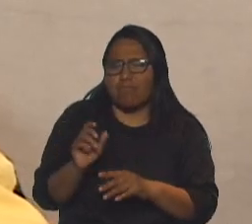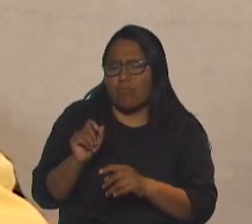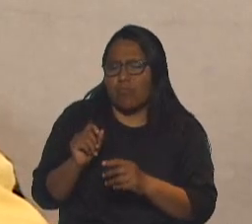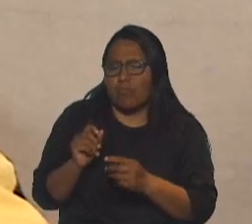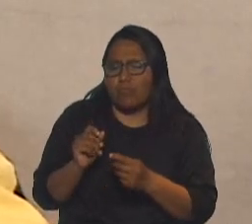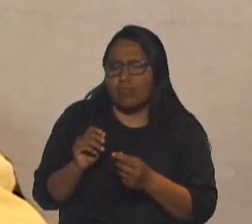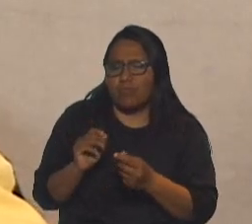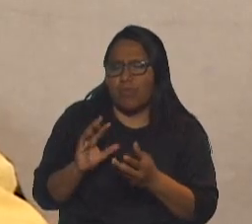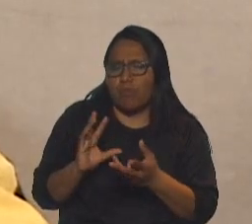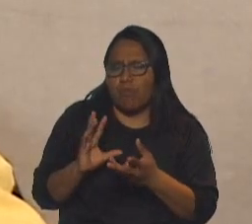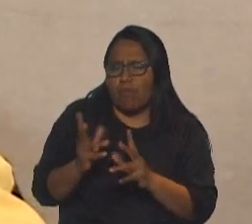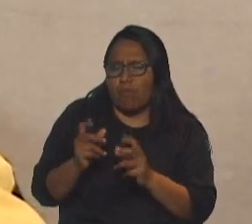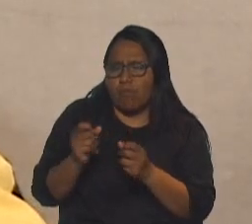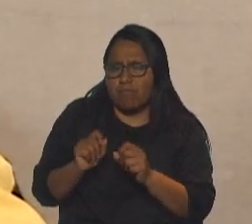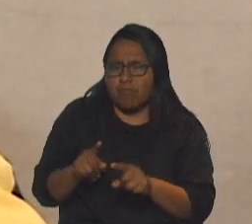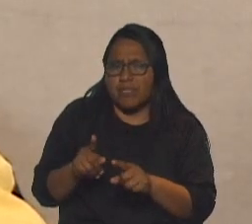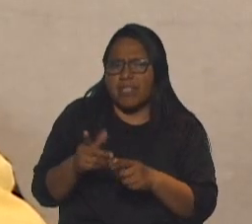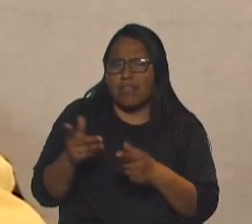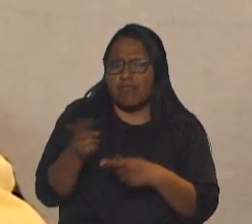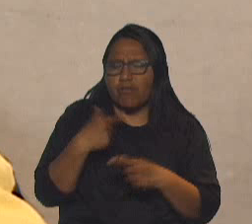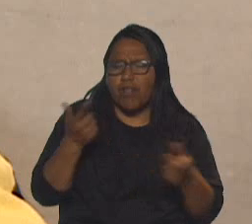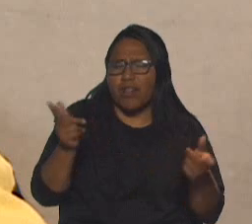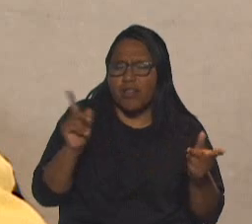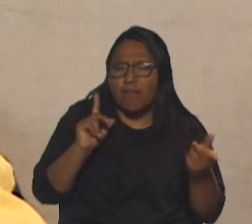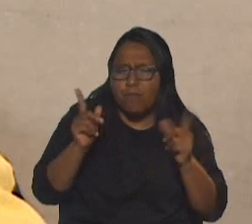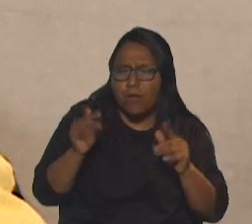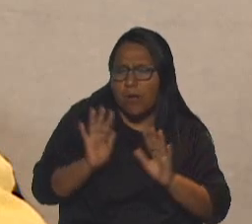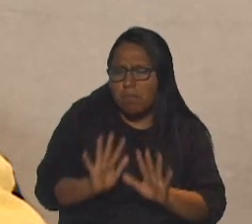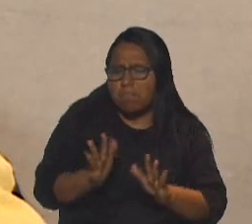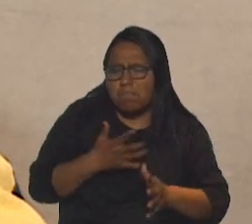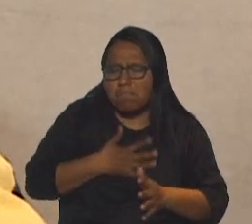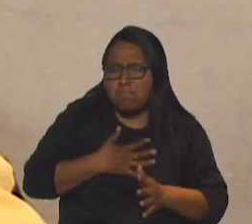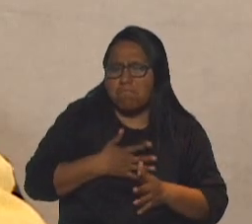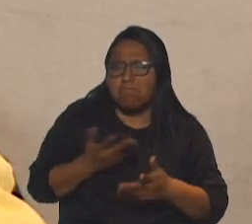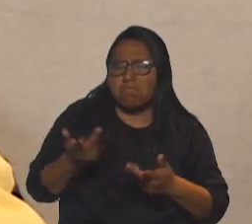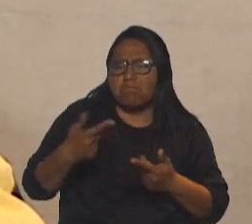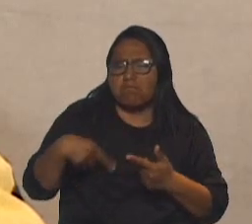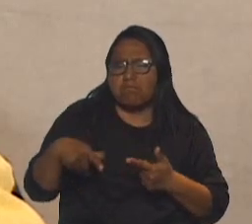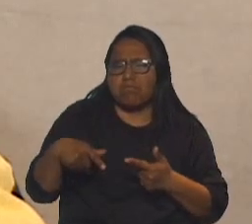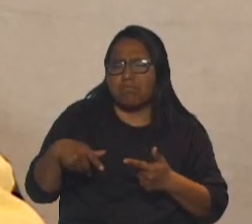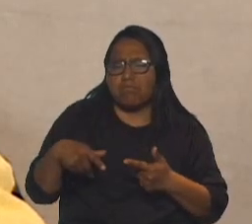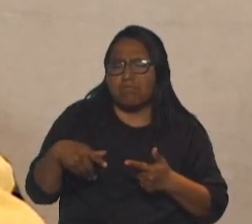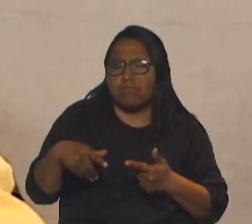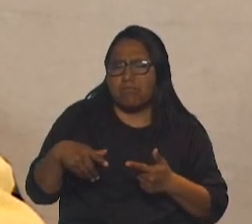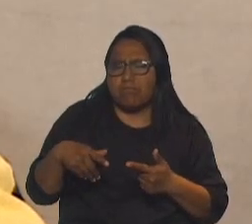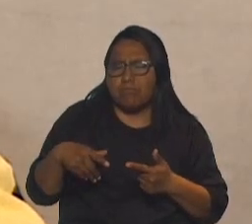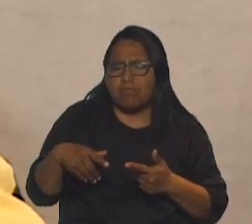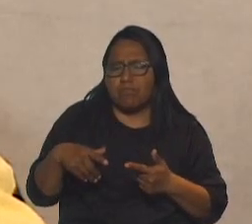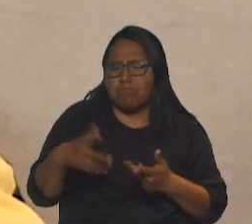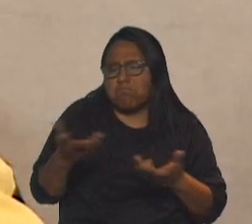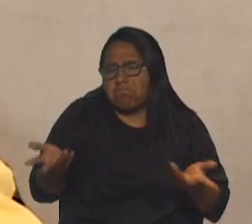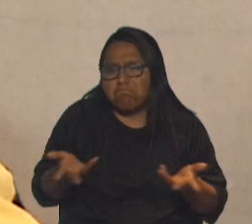Y creo que disfrutamos de eso y creo que también eso es lo que nos hizo tener como